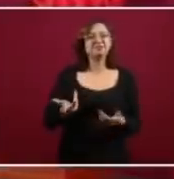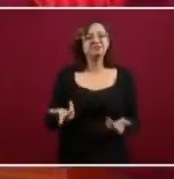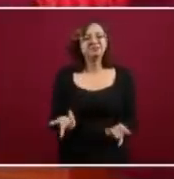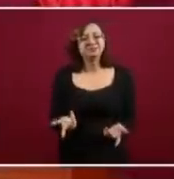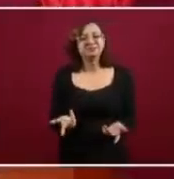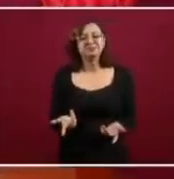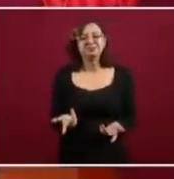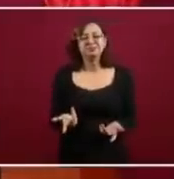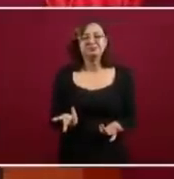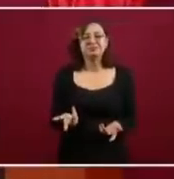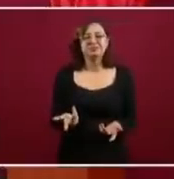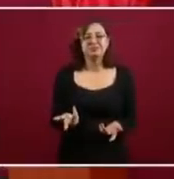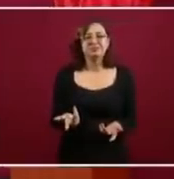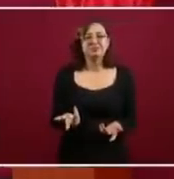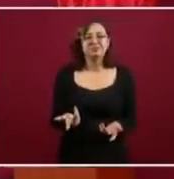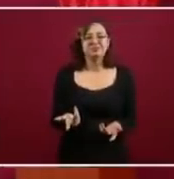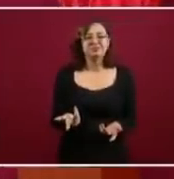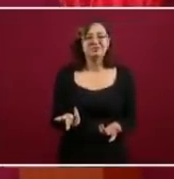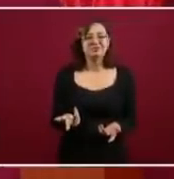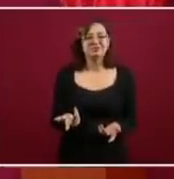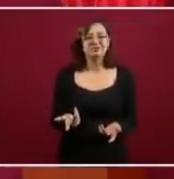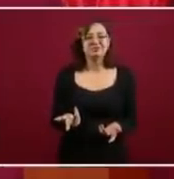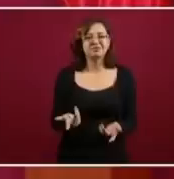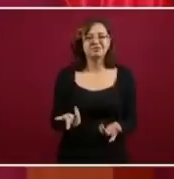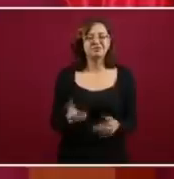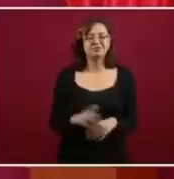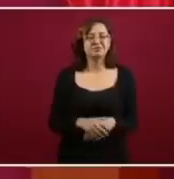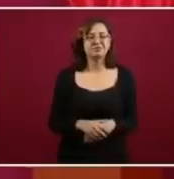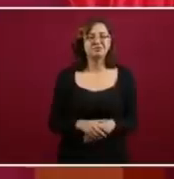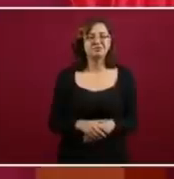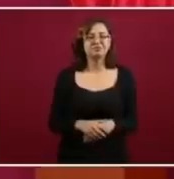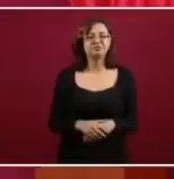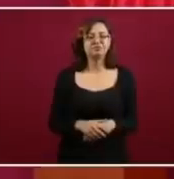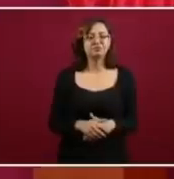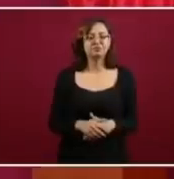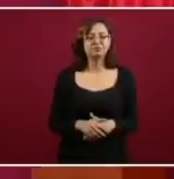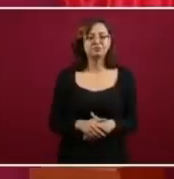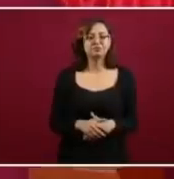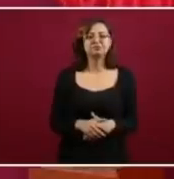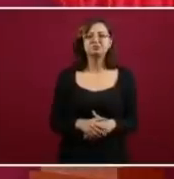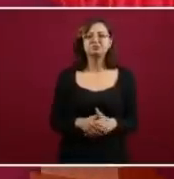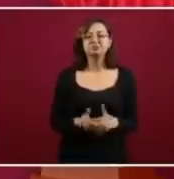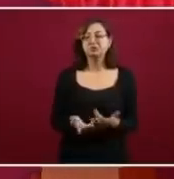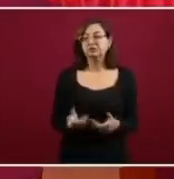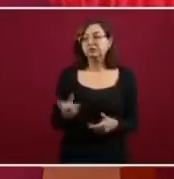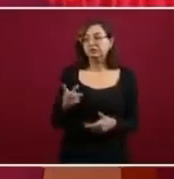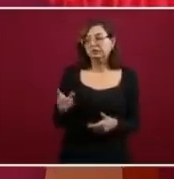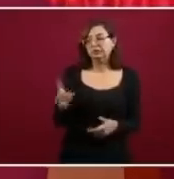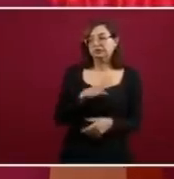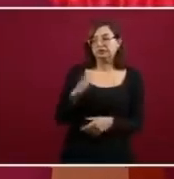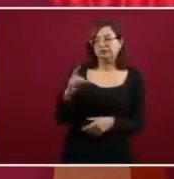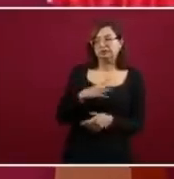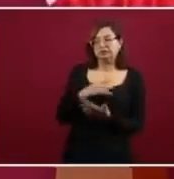se va a dejar d tomar una decisión